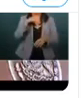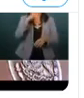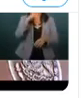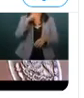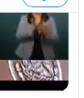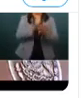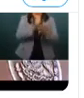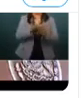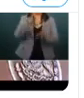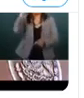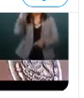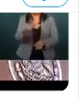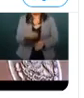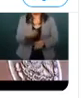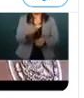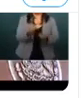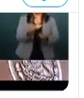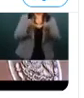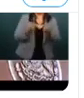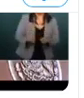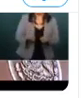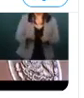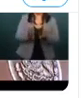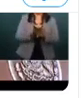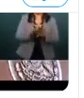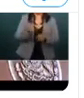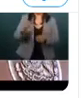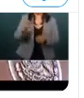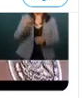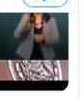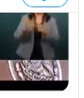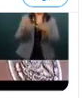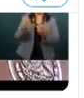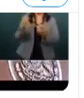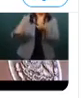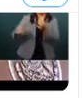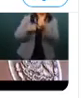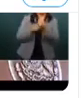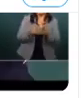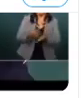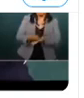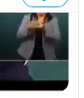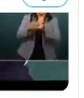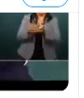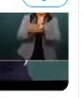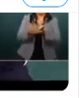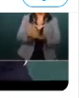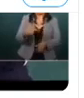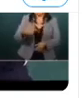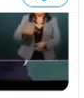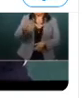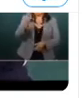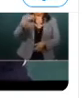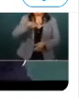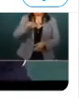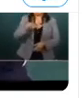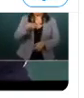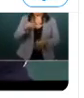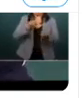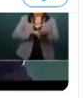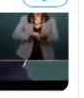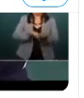15 de julio dice hoy durante la reunión estatal COVID-19 los gobiernos de Durango Jalisco Aguascalientes Coahuila Colima